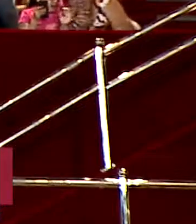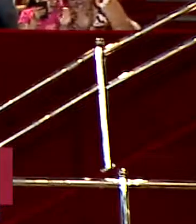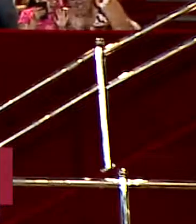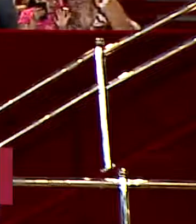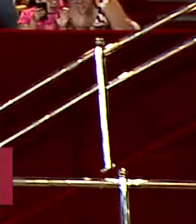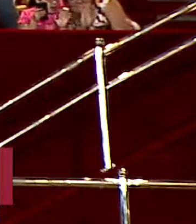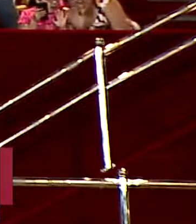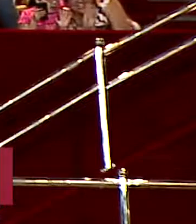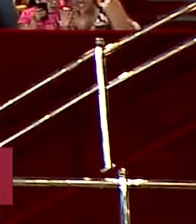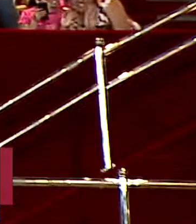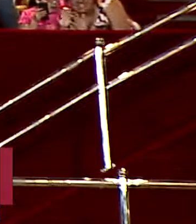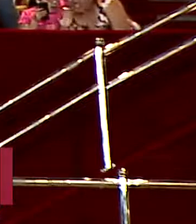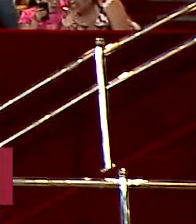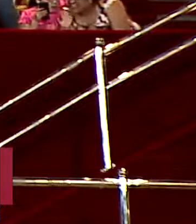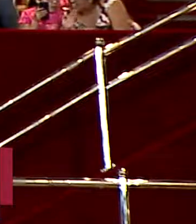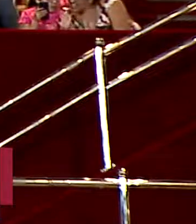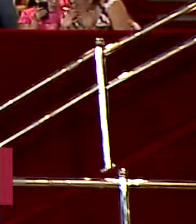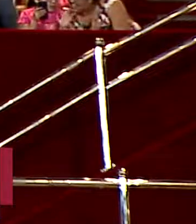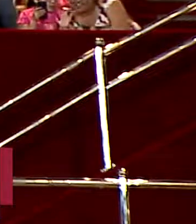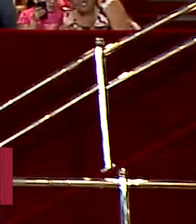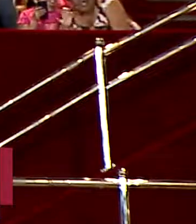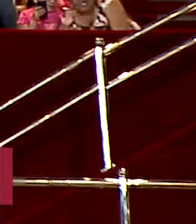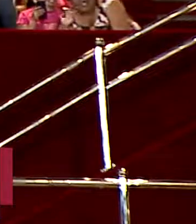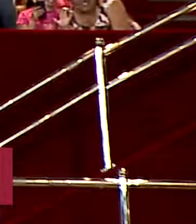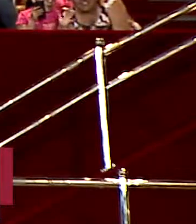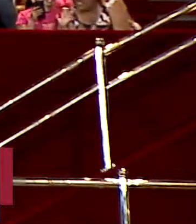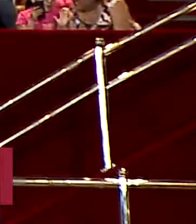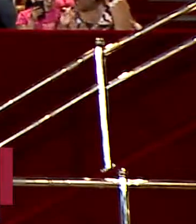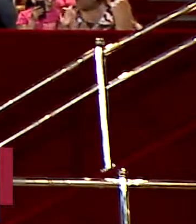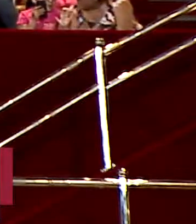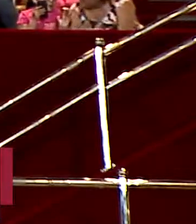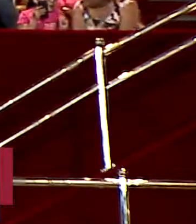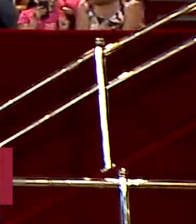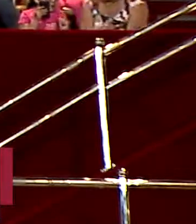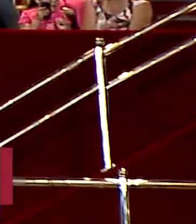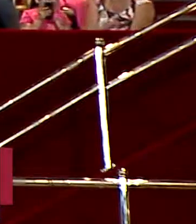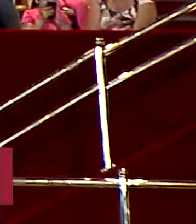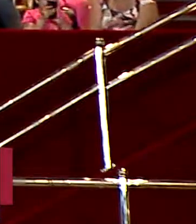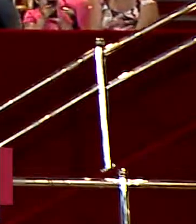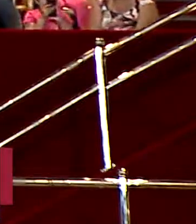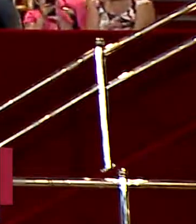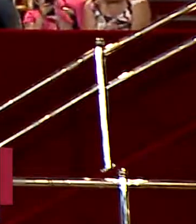estancia en esta Cámara de Diputados les sea de provecho. Felicitaciones.